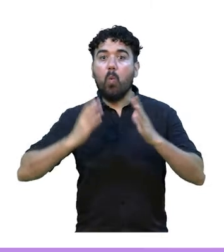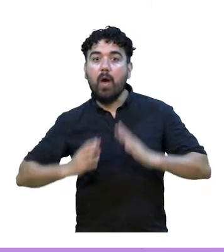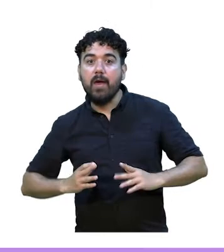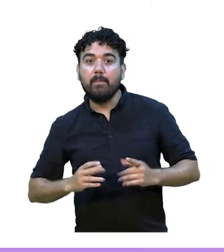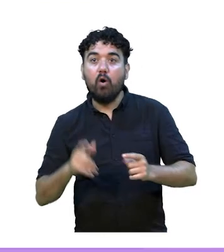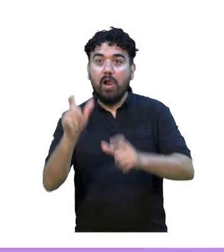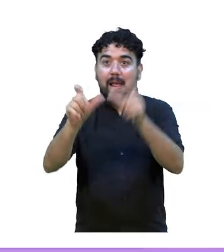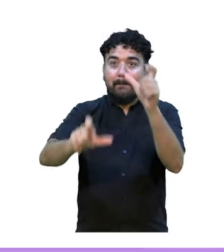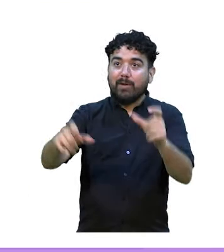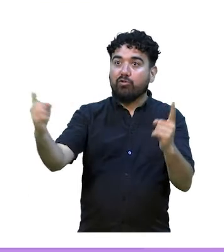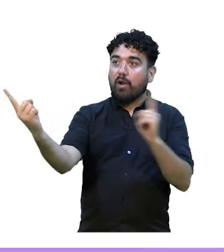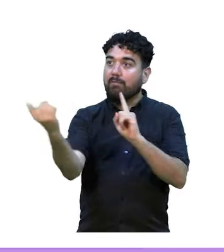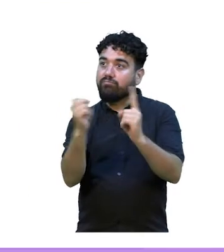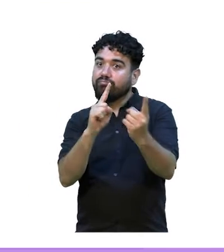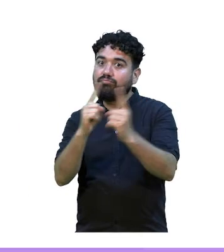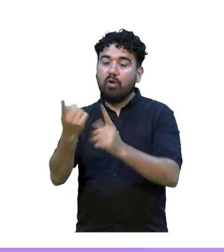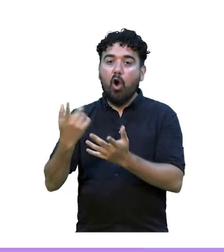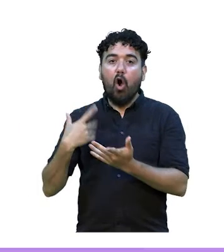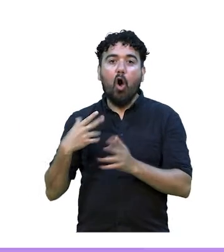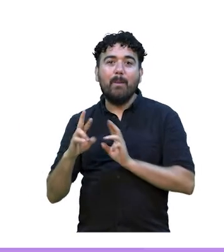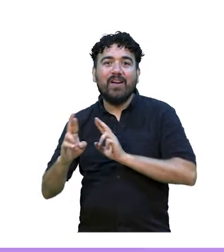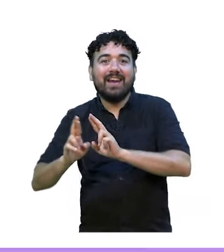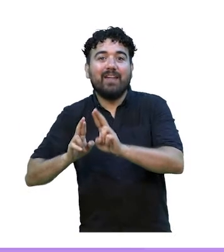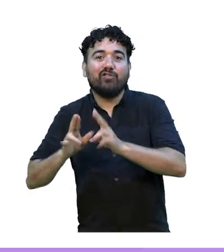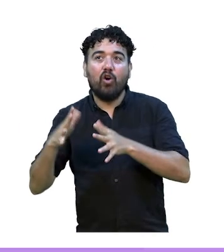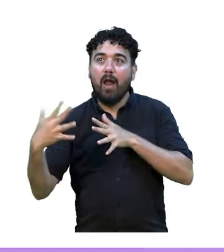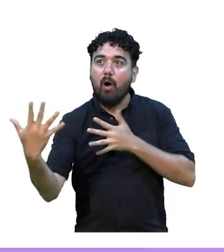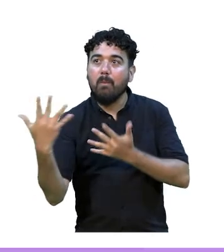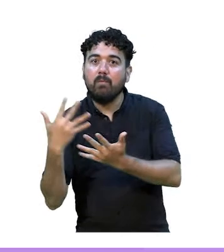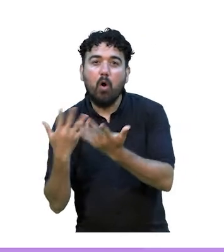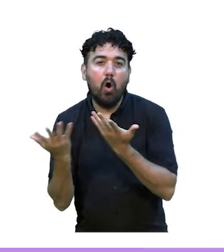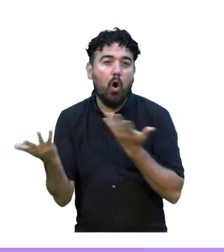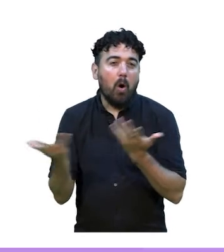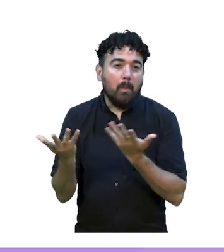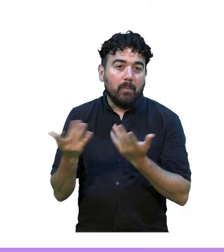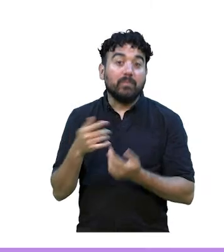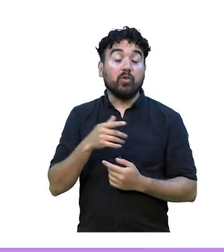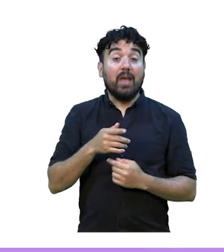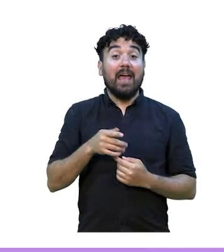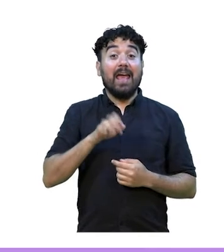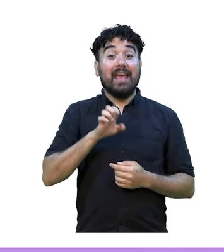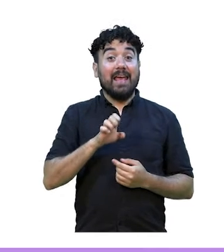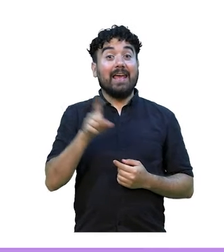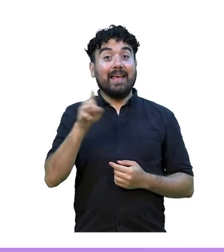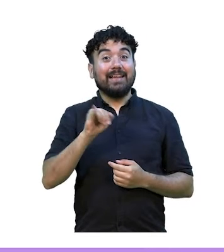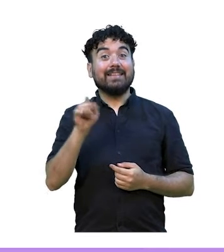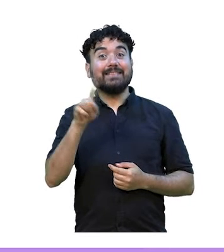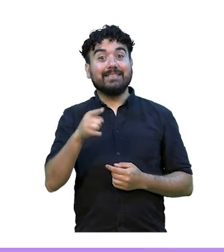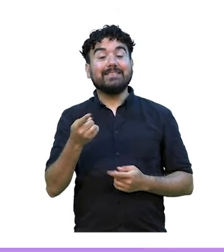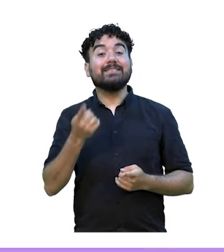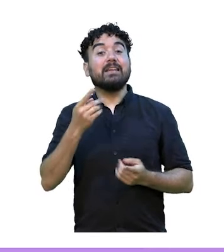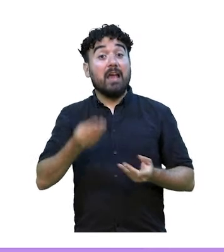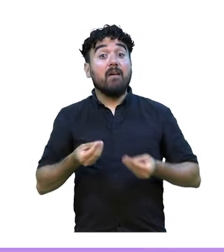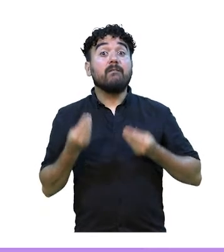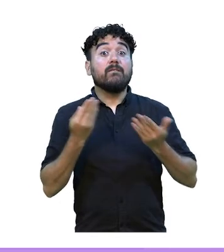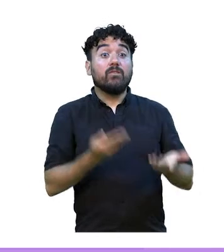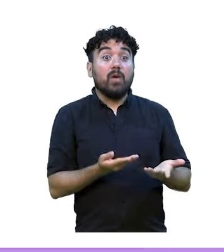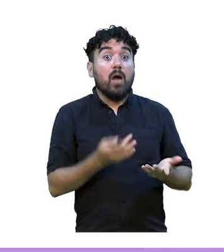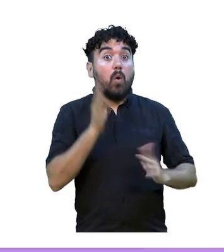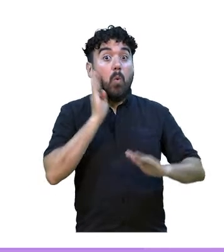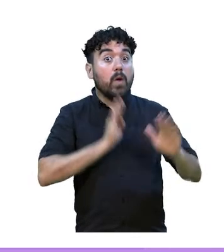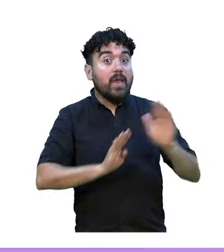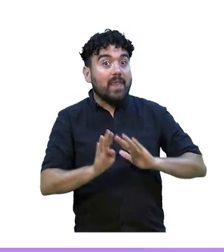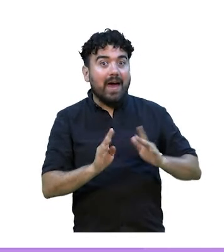con las personas, entre sí. Y también, que es algo que he dicho en otras oportunidades, las ESIs favorecen